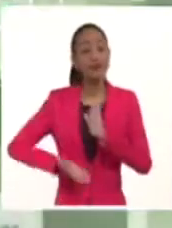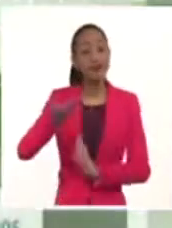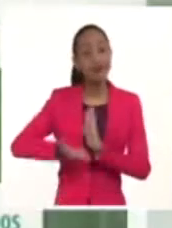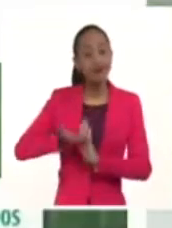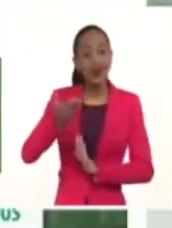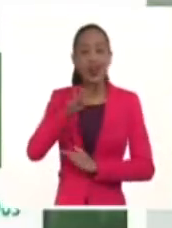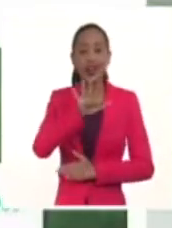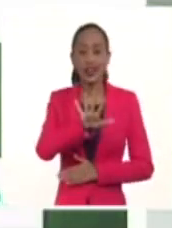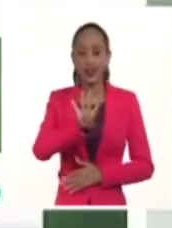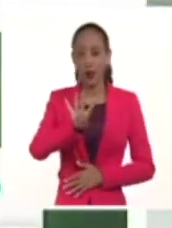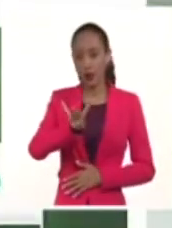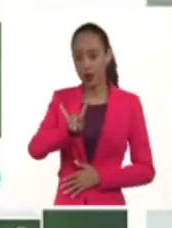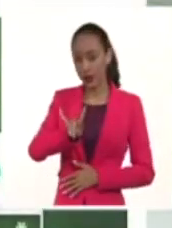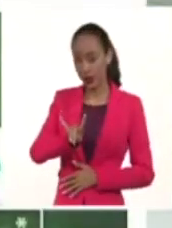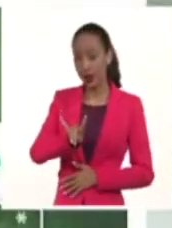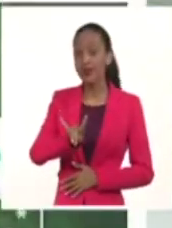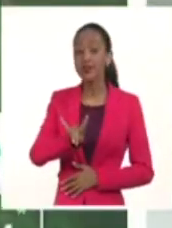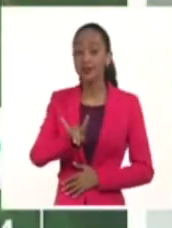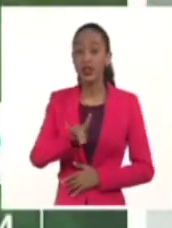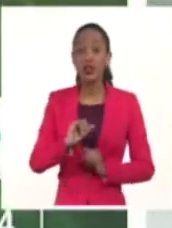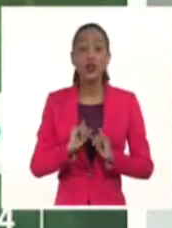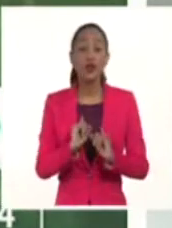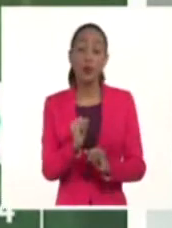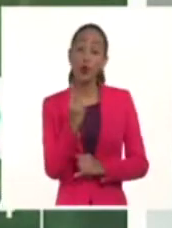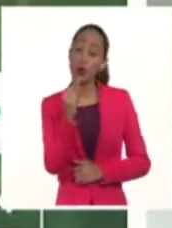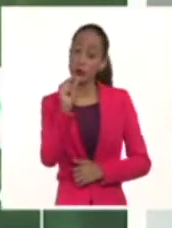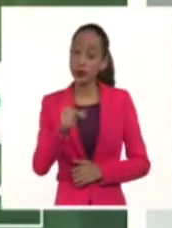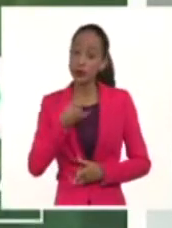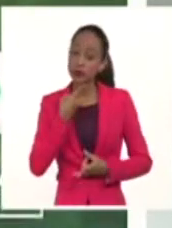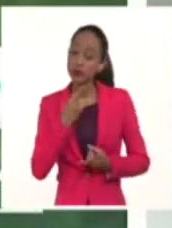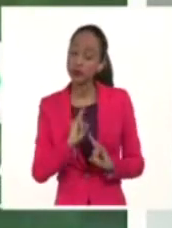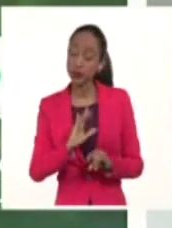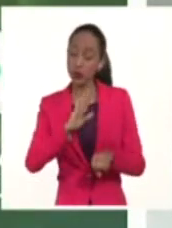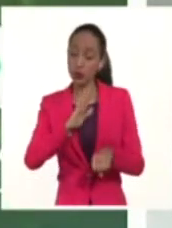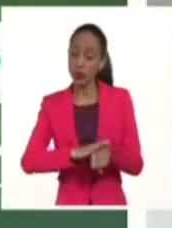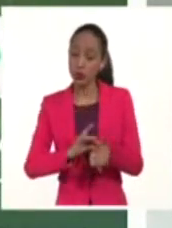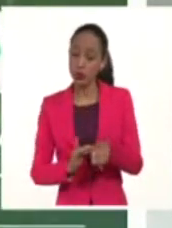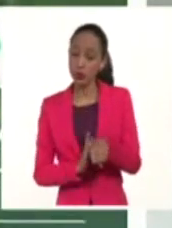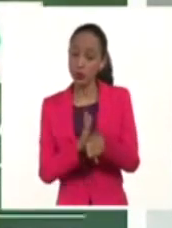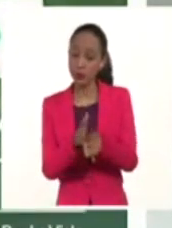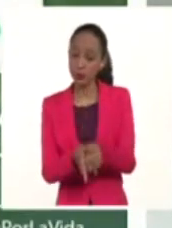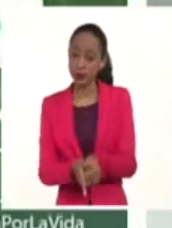549 altas clínicas y se reportó un fallecido como consecuencia de la enfermedad.